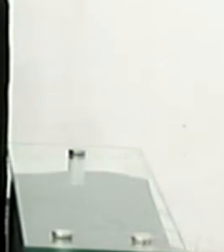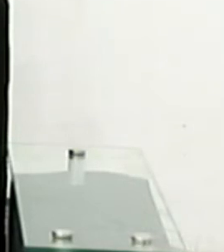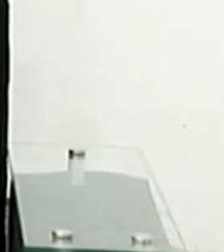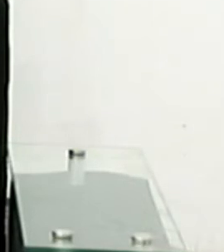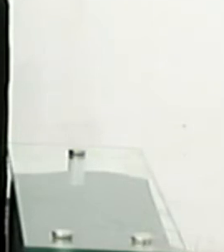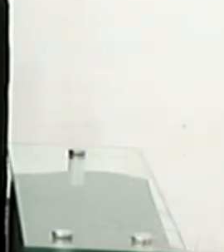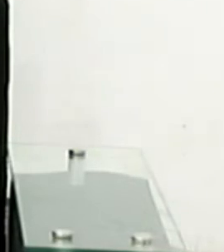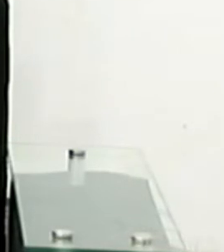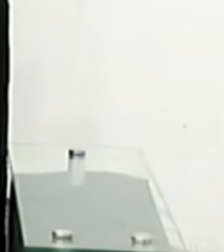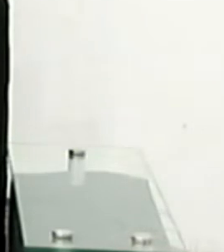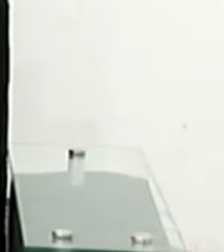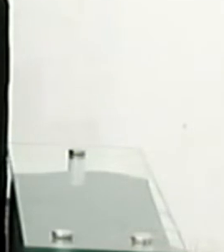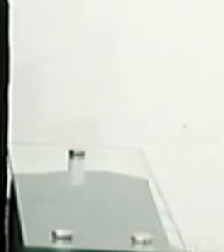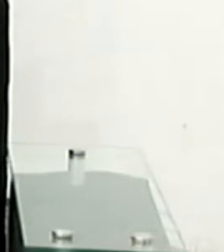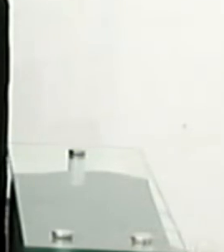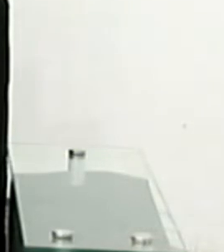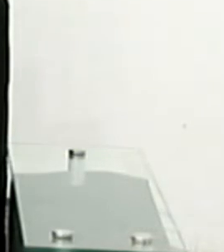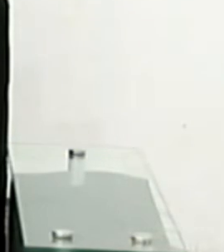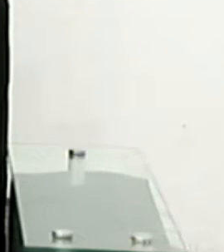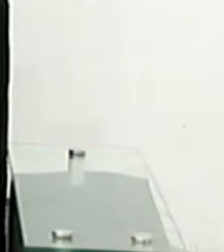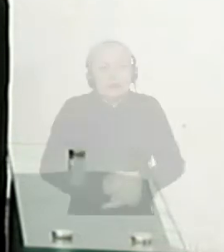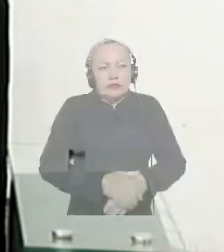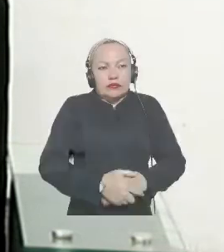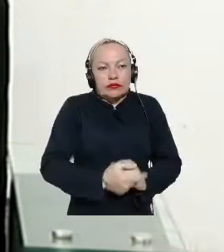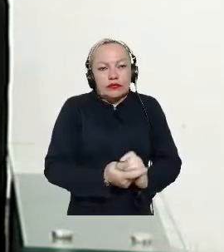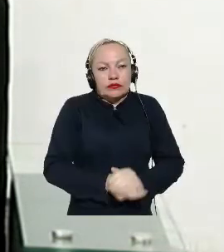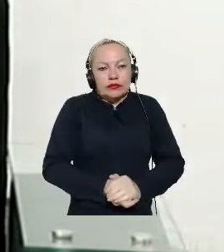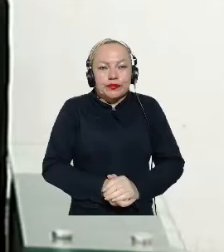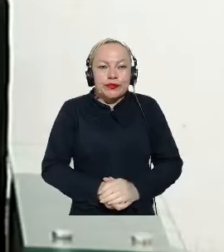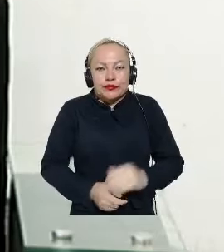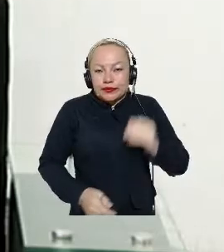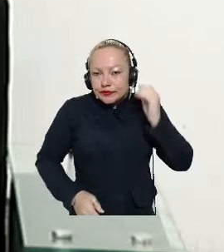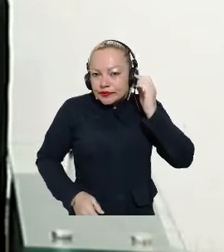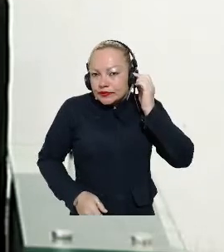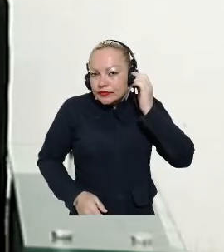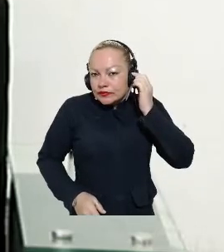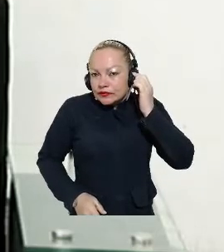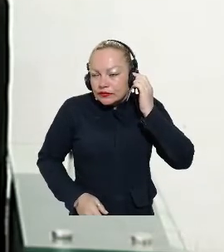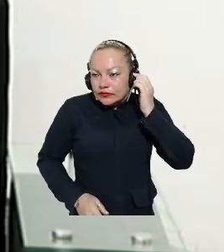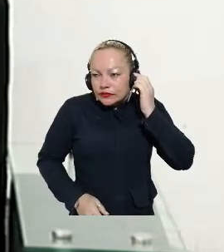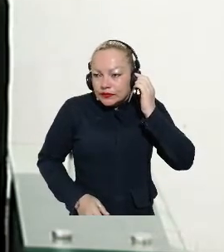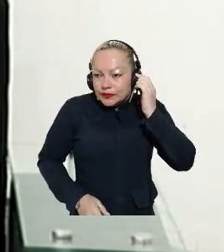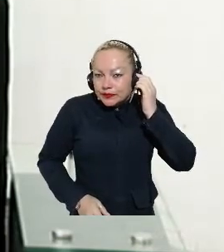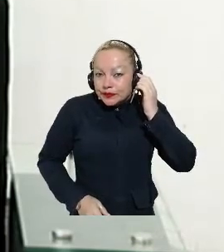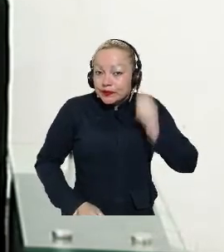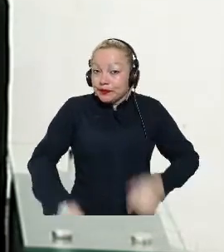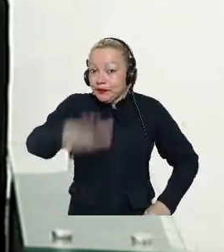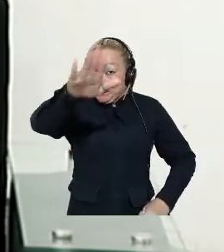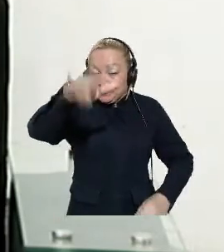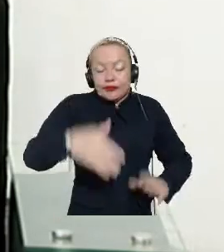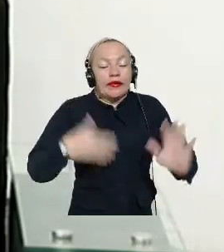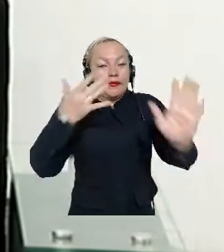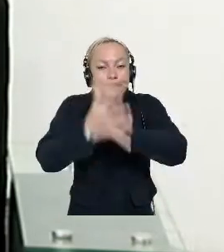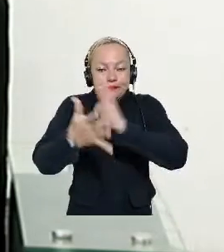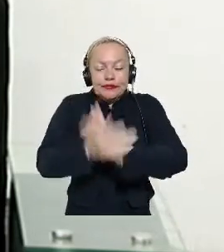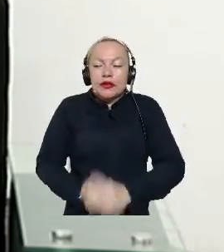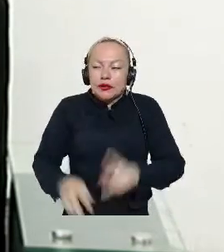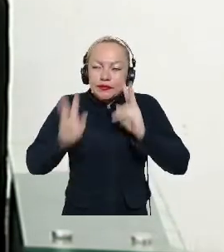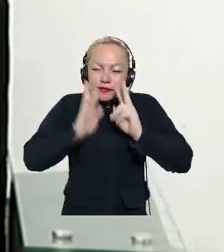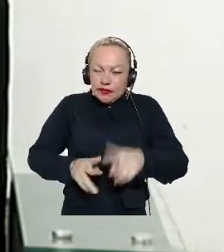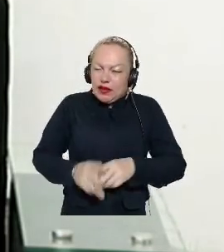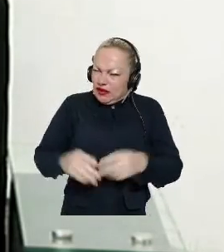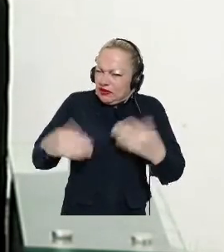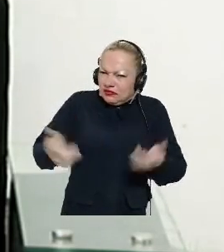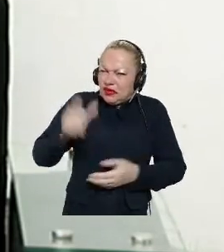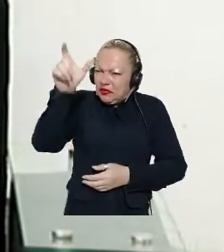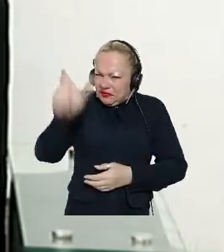respetan el distanciamiento, no hay nadie que maneje el tipo de protocolos de bioseguridad, no hay nada allí. Vi una persona vestida de blanco con carnet